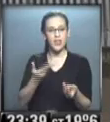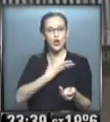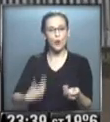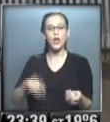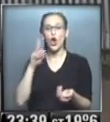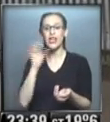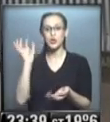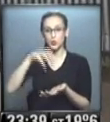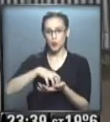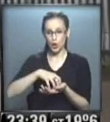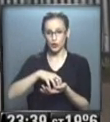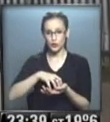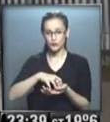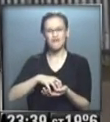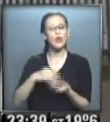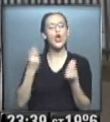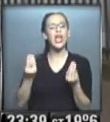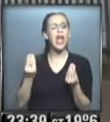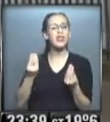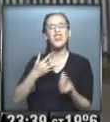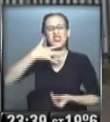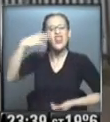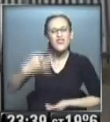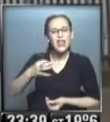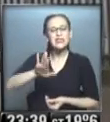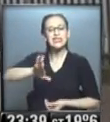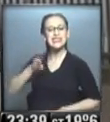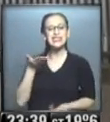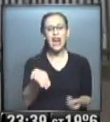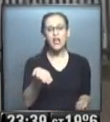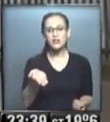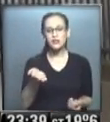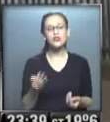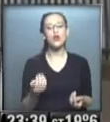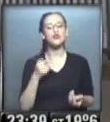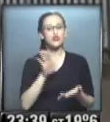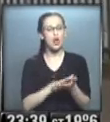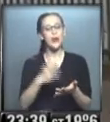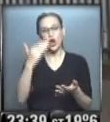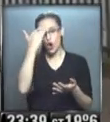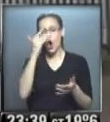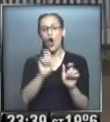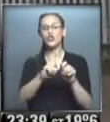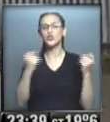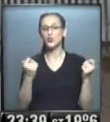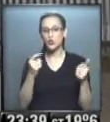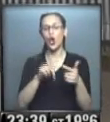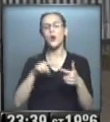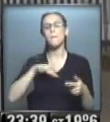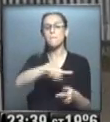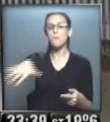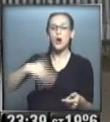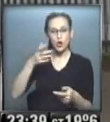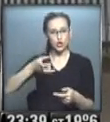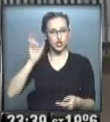estaba cometiendo era una gran traición a su presidente, a la constitución y al pueblo de Chile,